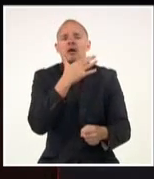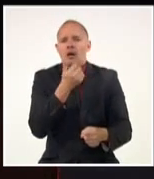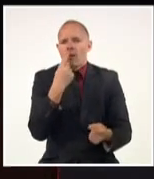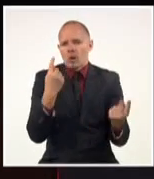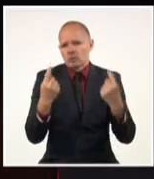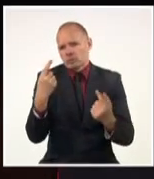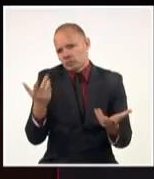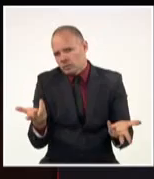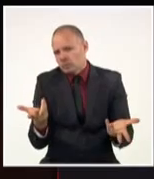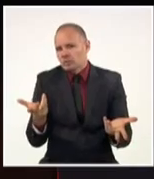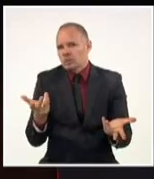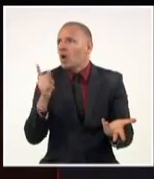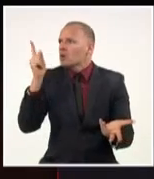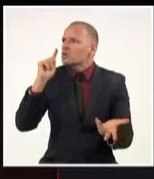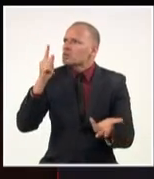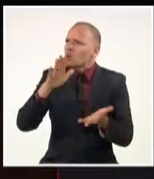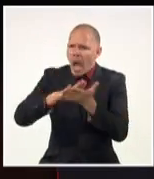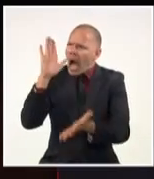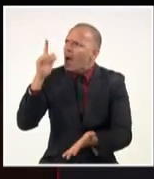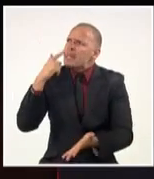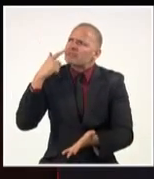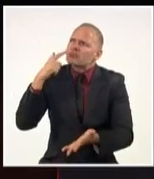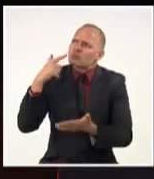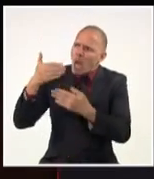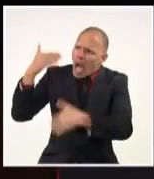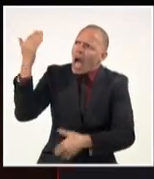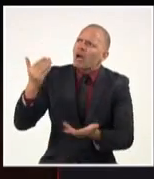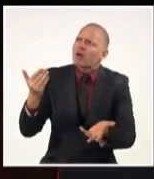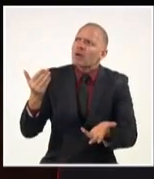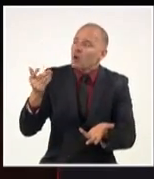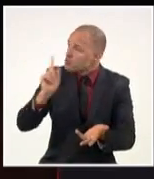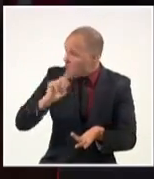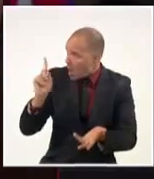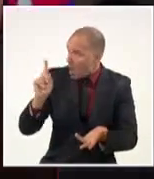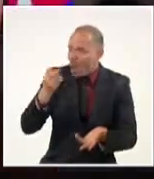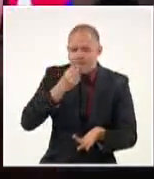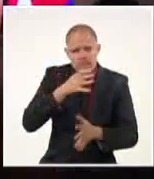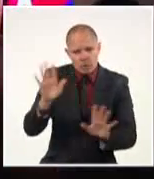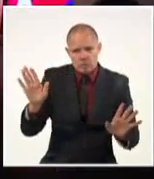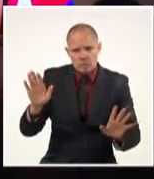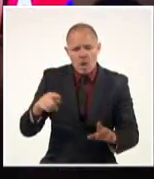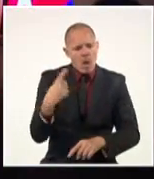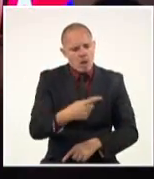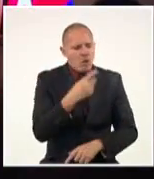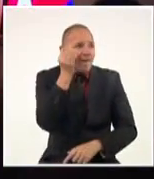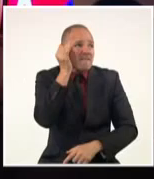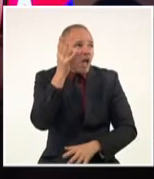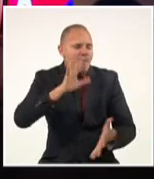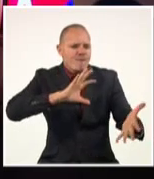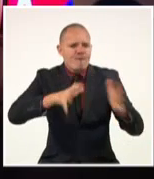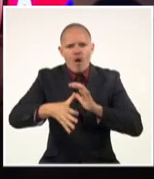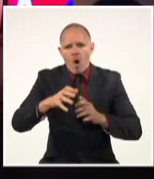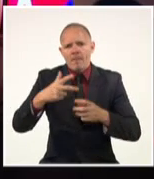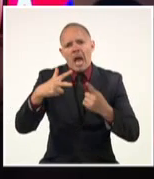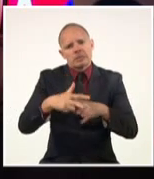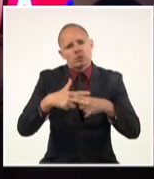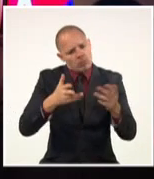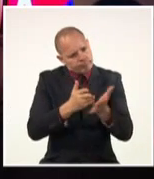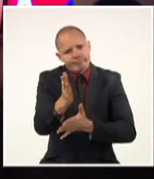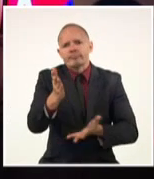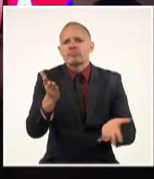bloqueo, Cuba encontrará el modo de resolverlo. Este país cuenta con